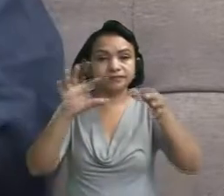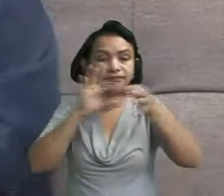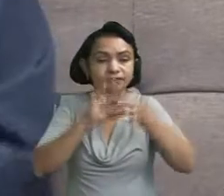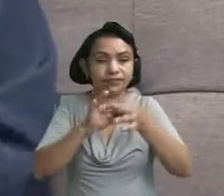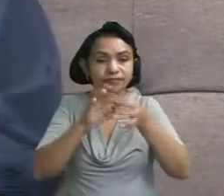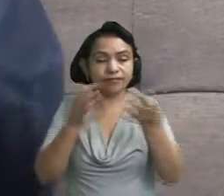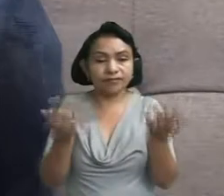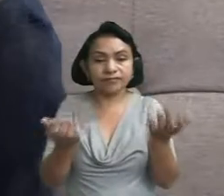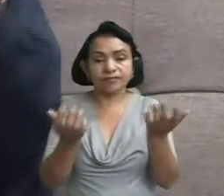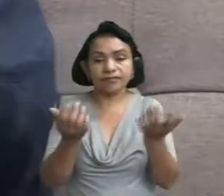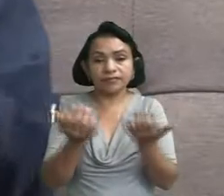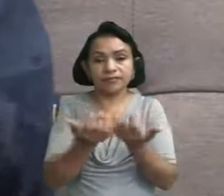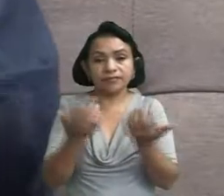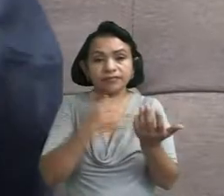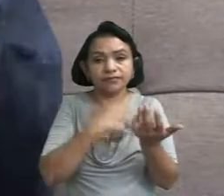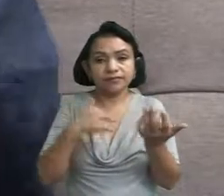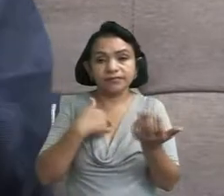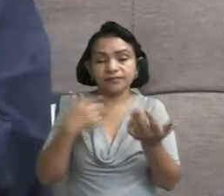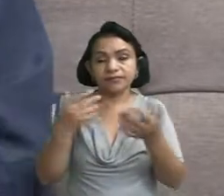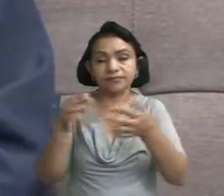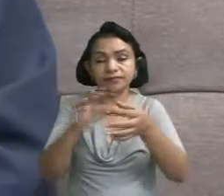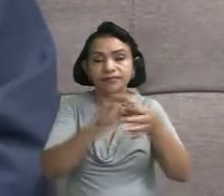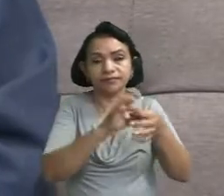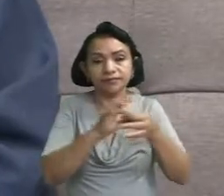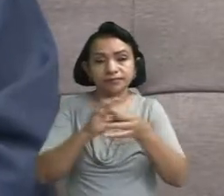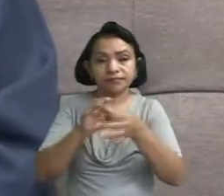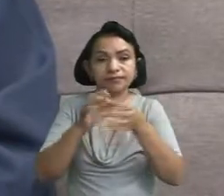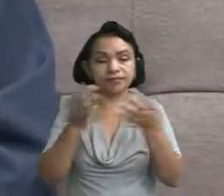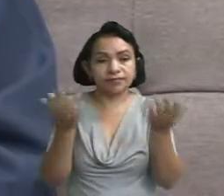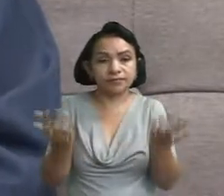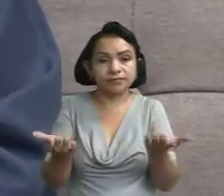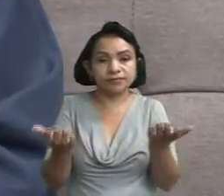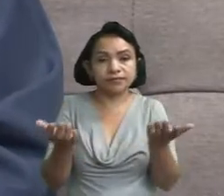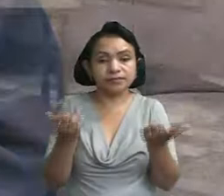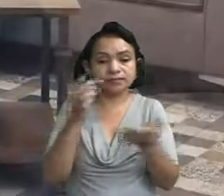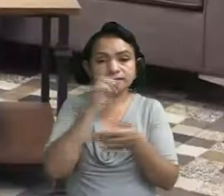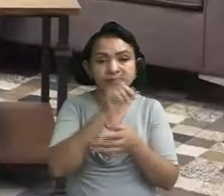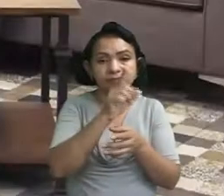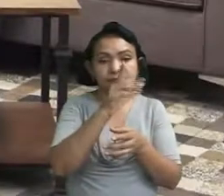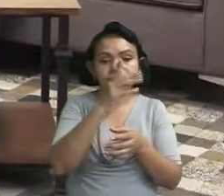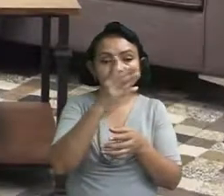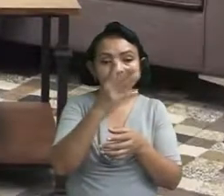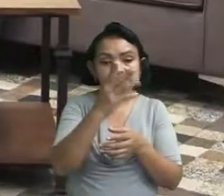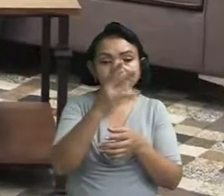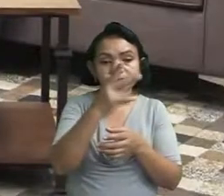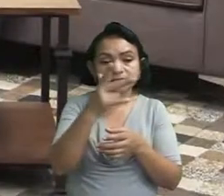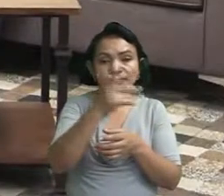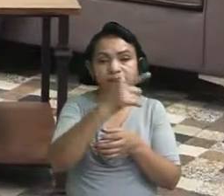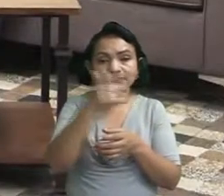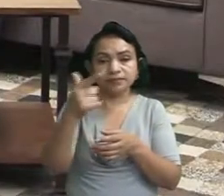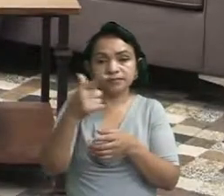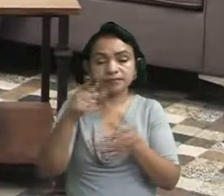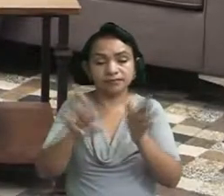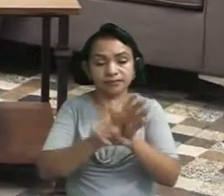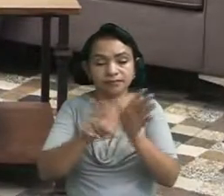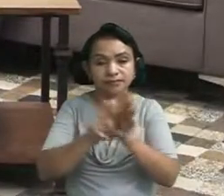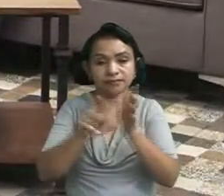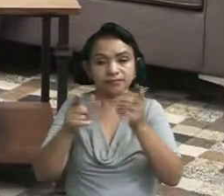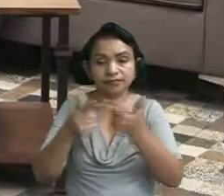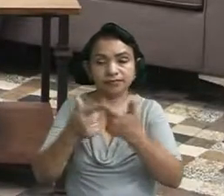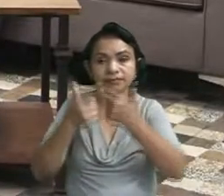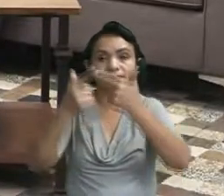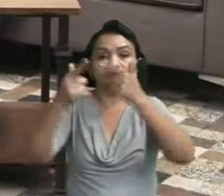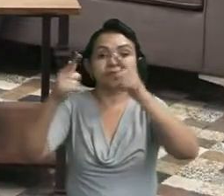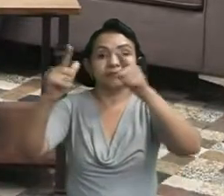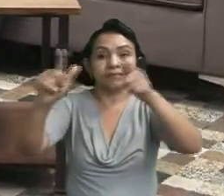nación nicaragüense. El criterio de unidad nacional, unidad en la diversidad, eso se construyó a partir de 1987 con la ley de autonomía,